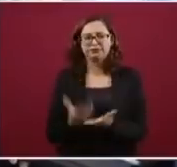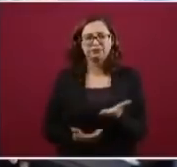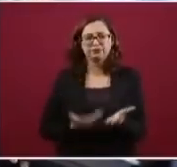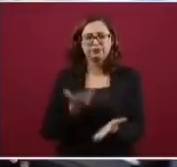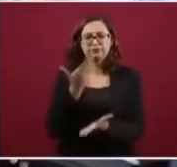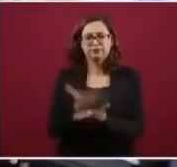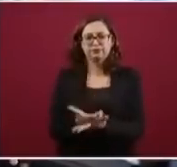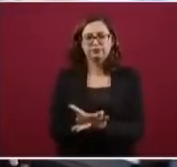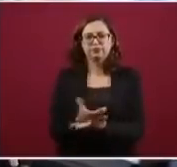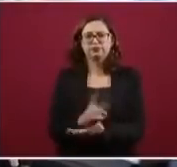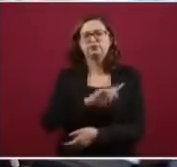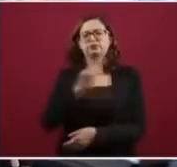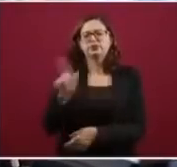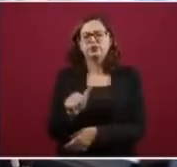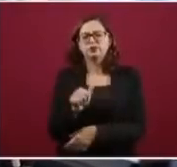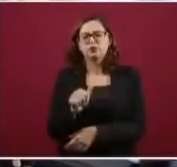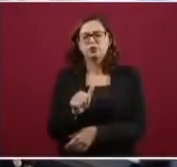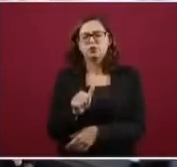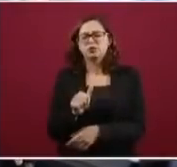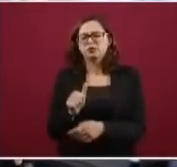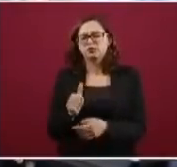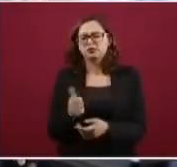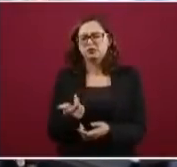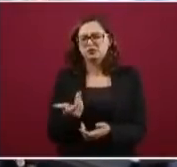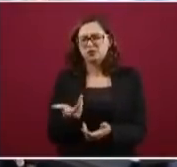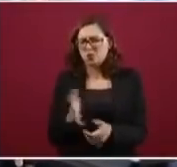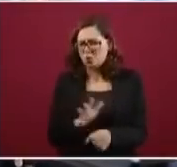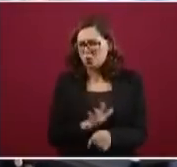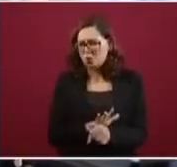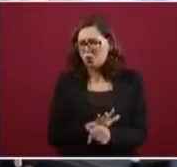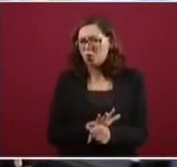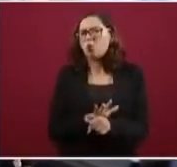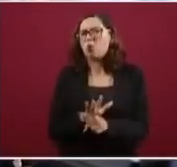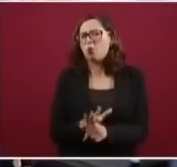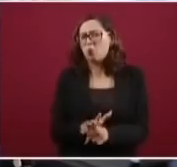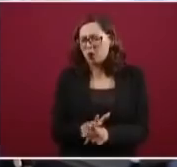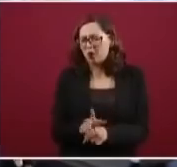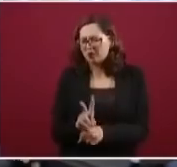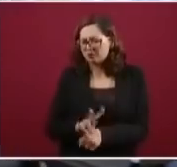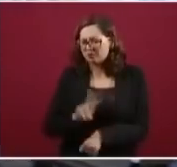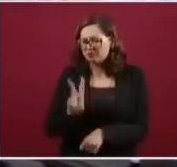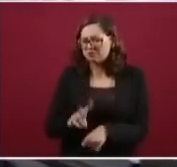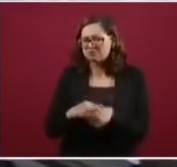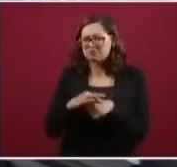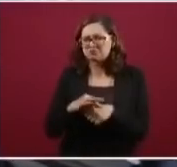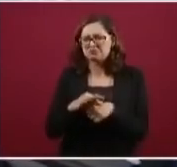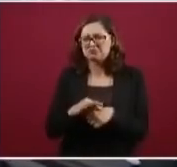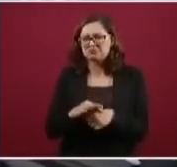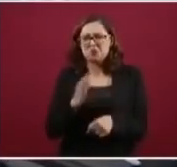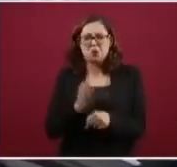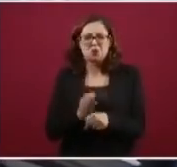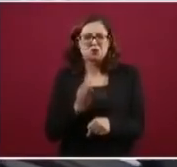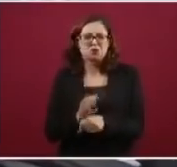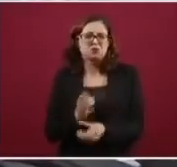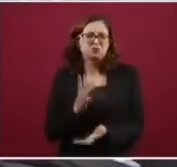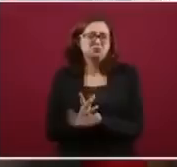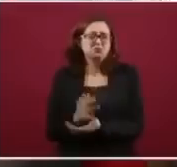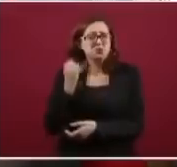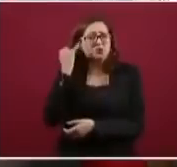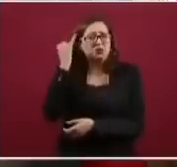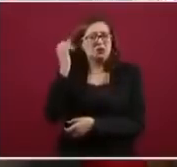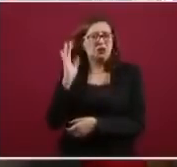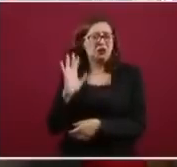ser la verdadera aplicación ya que ahora mismo es hasta el momento estos son solo sube ejercicios